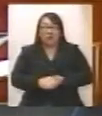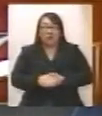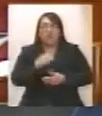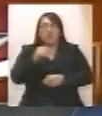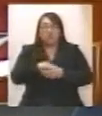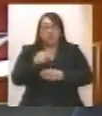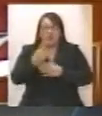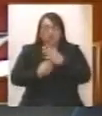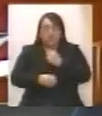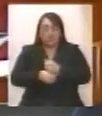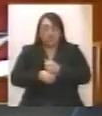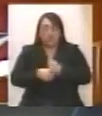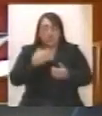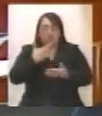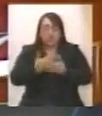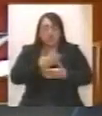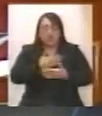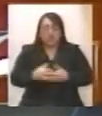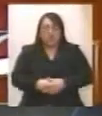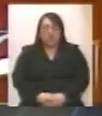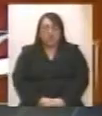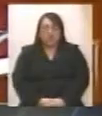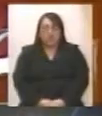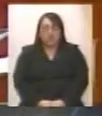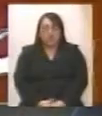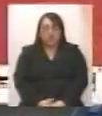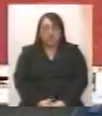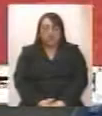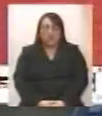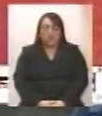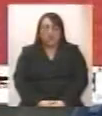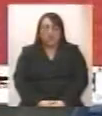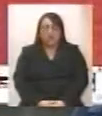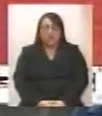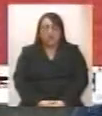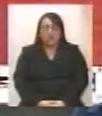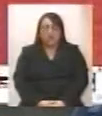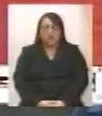voto de confianza. Muchas gracias, Presidenta.